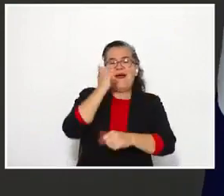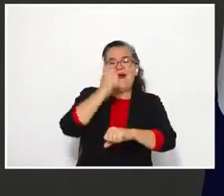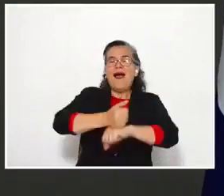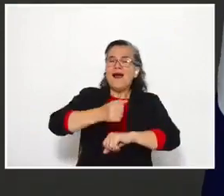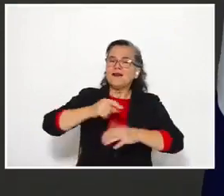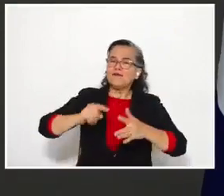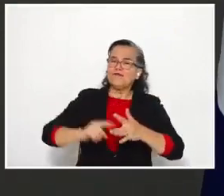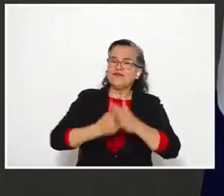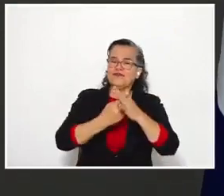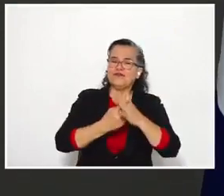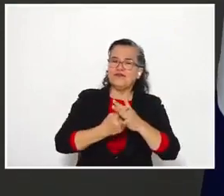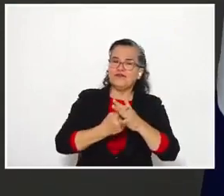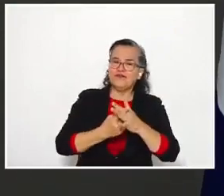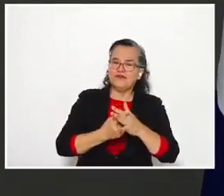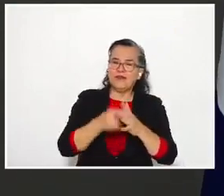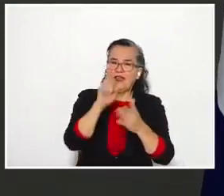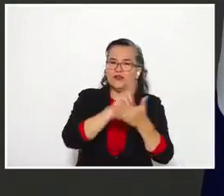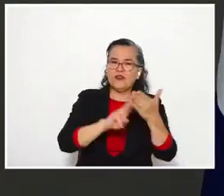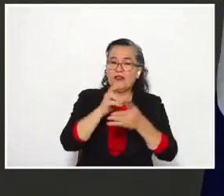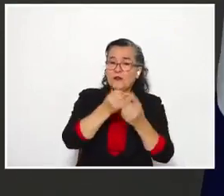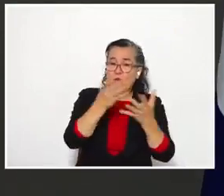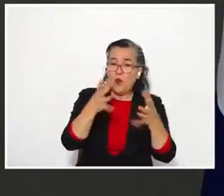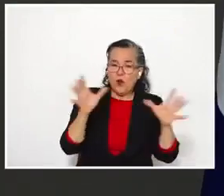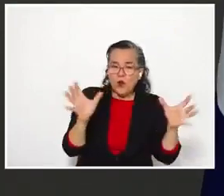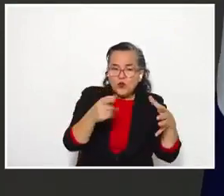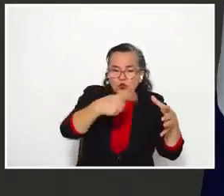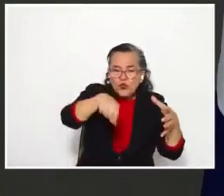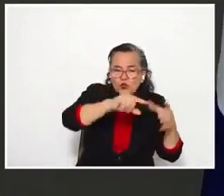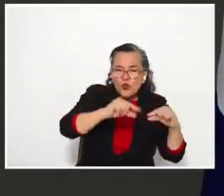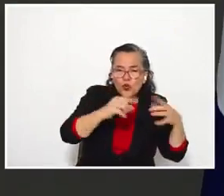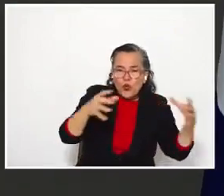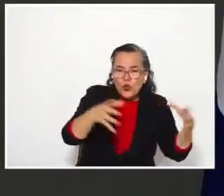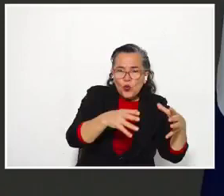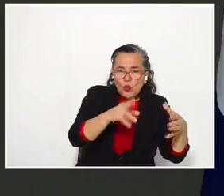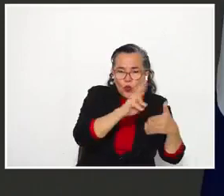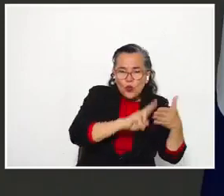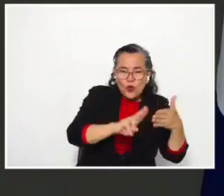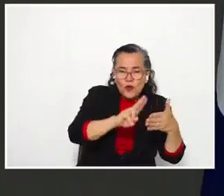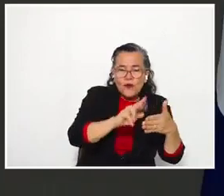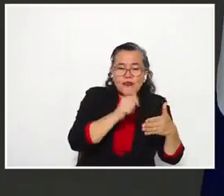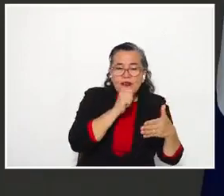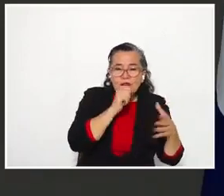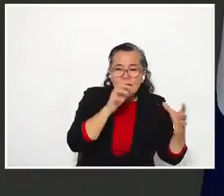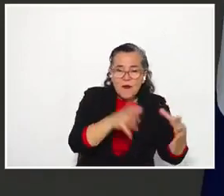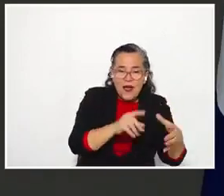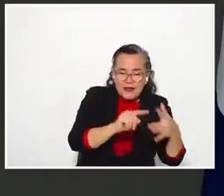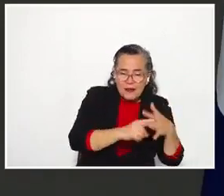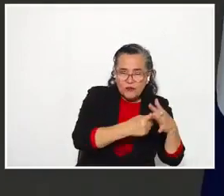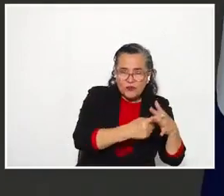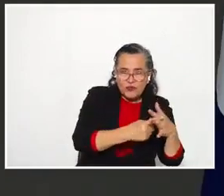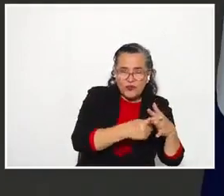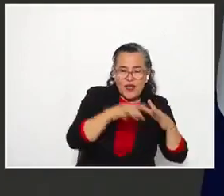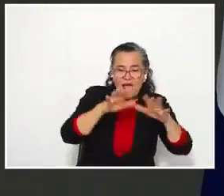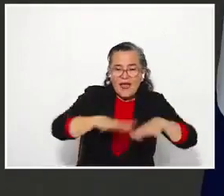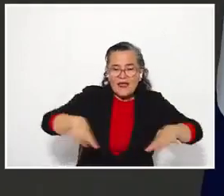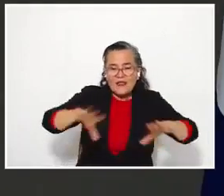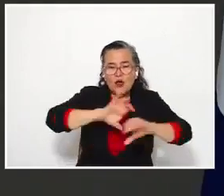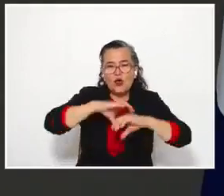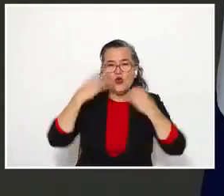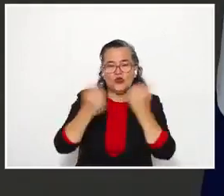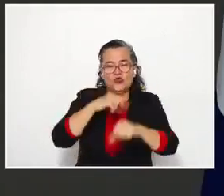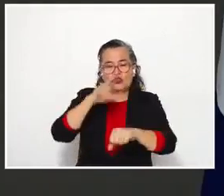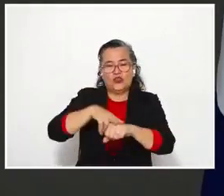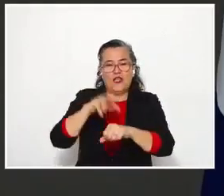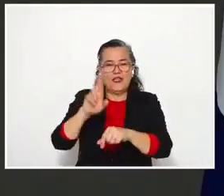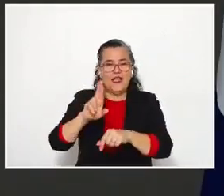las universidades públicas, que integra un grupo inicial de universidades privadas en el seno del Consejo Nacional de